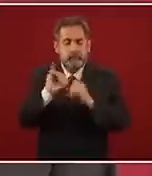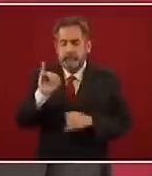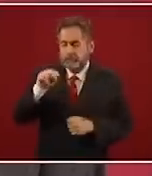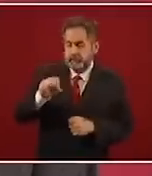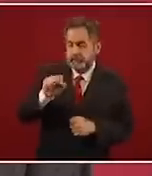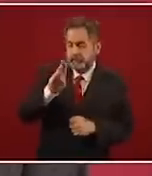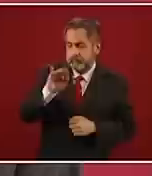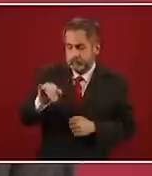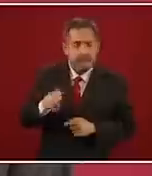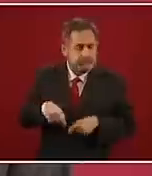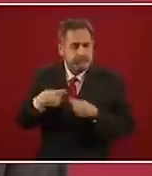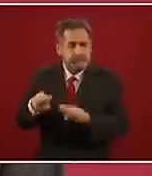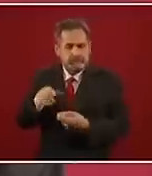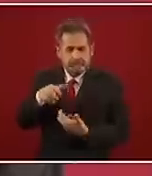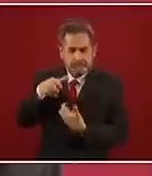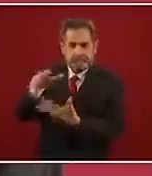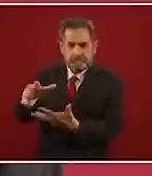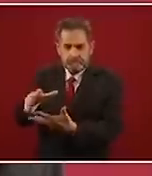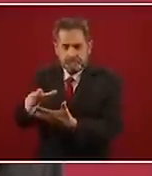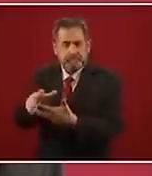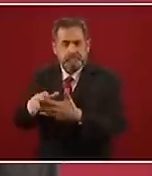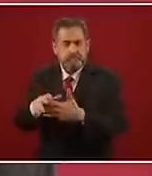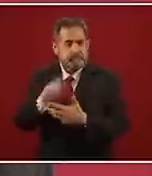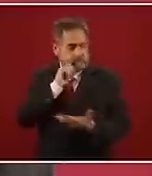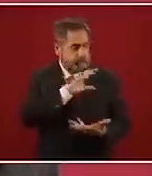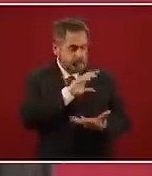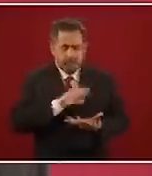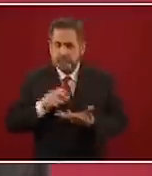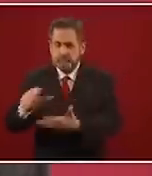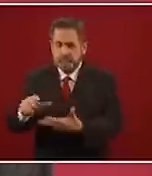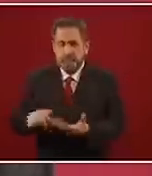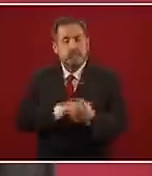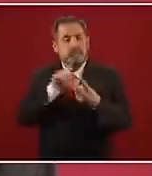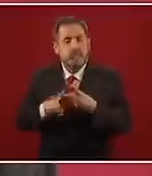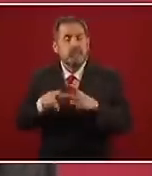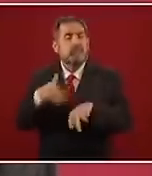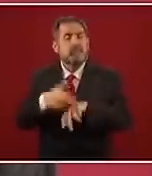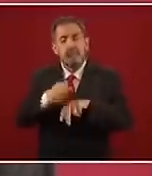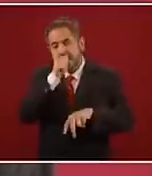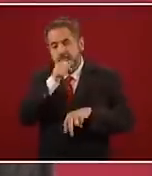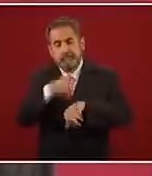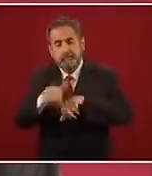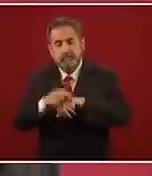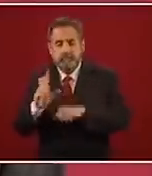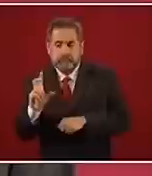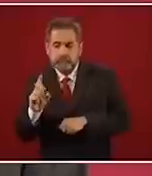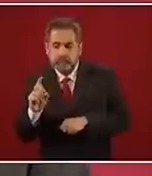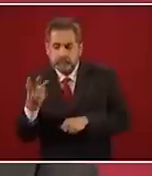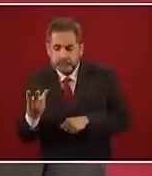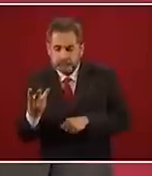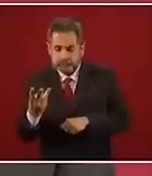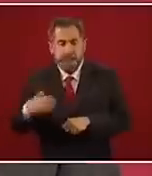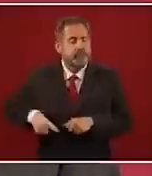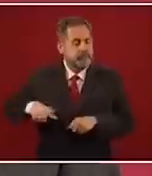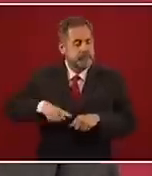Bienestar, que es el monto que recibimos nosotros. Luego hay el ramo 33 que también otorga el gobierno federal,